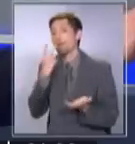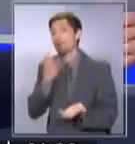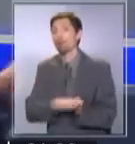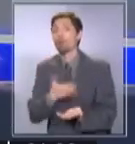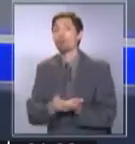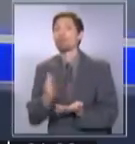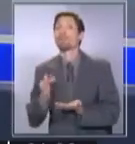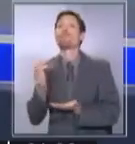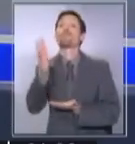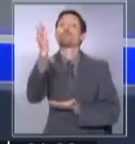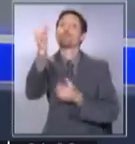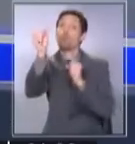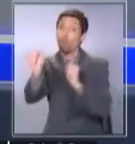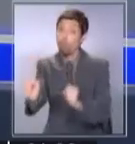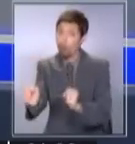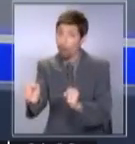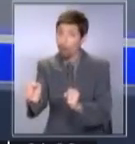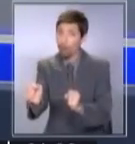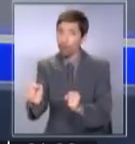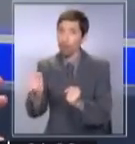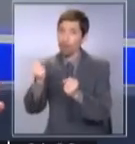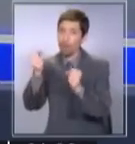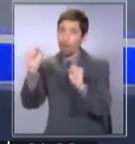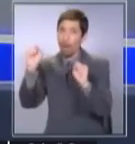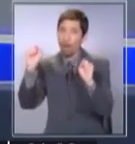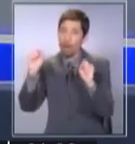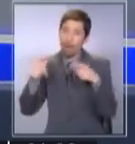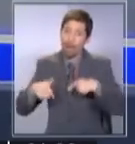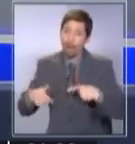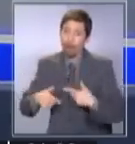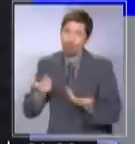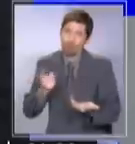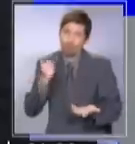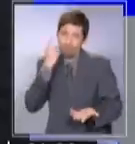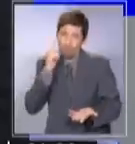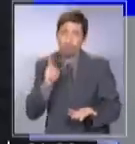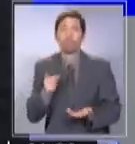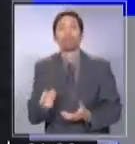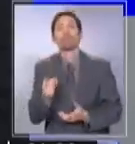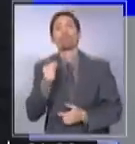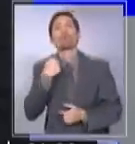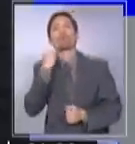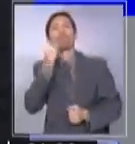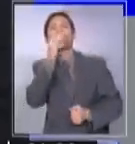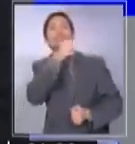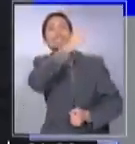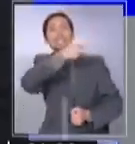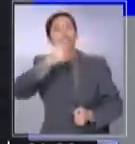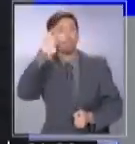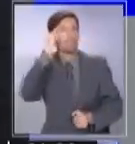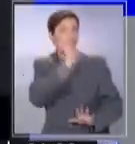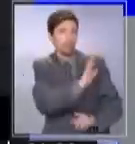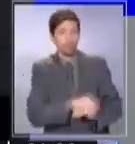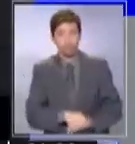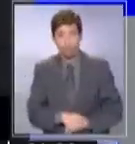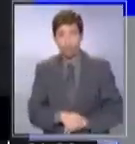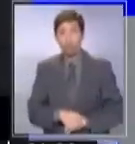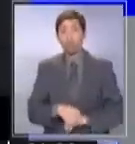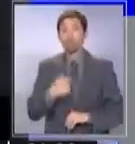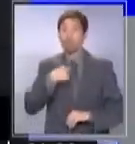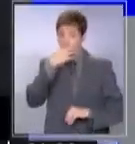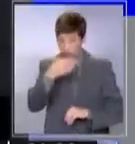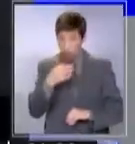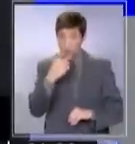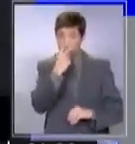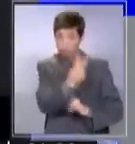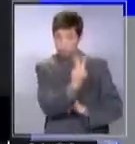futuras elecciones no precisamente esta qué le puede decir a esas personas que hacen esos análisis Yo a esas personas las invito a que vean el trabajo que nosotros vamos a desarrollar hasta